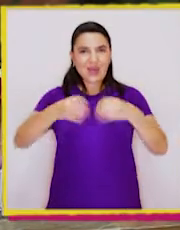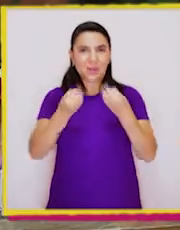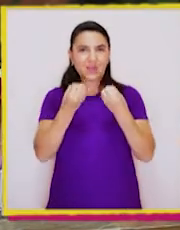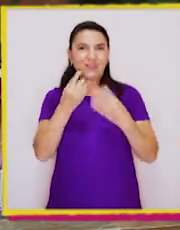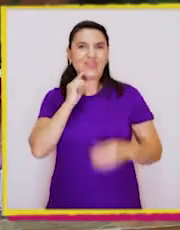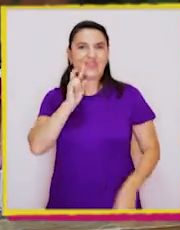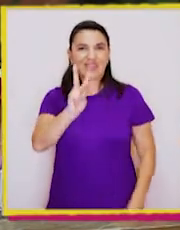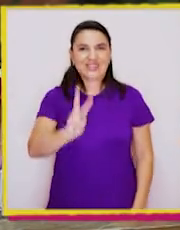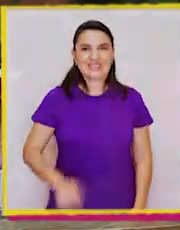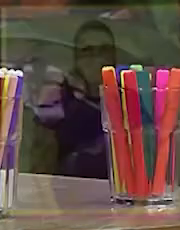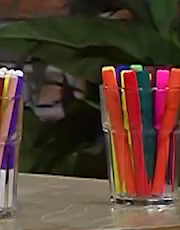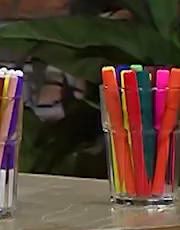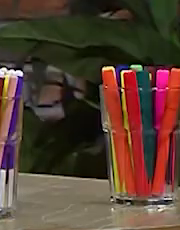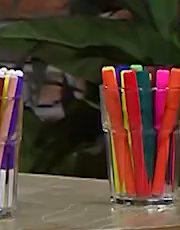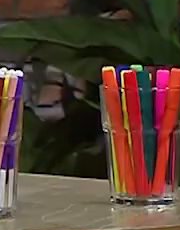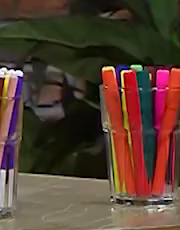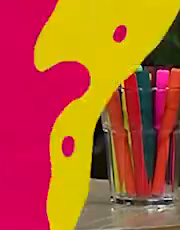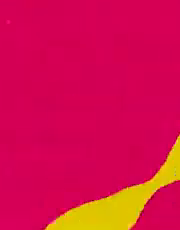esto es Aprendo TV.